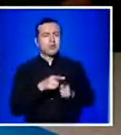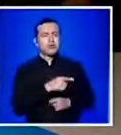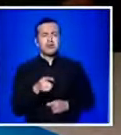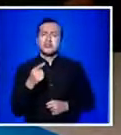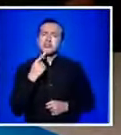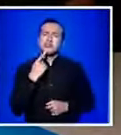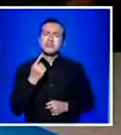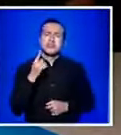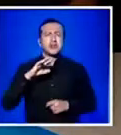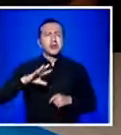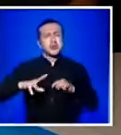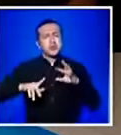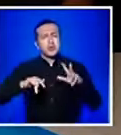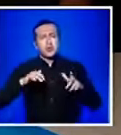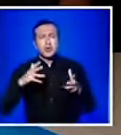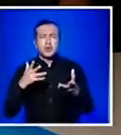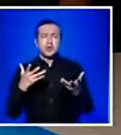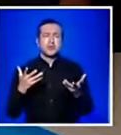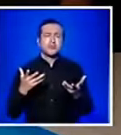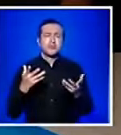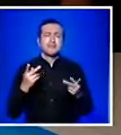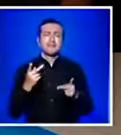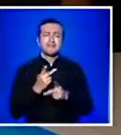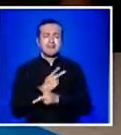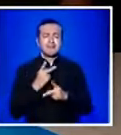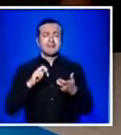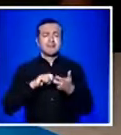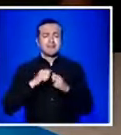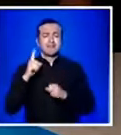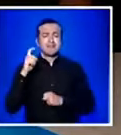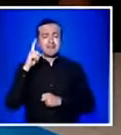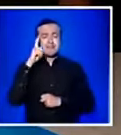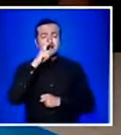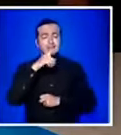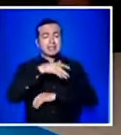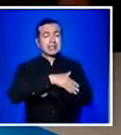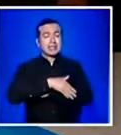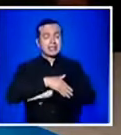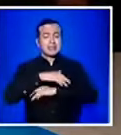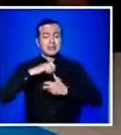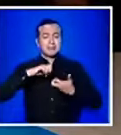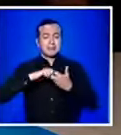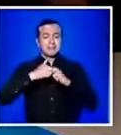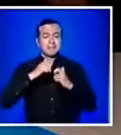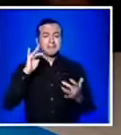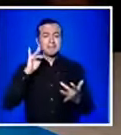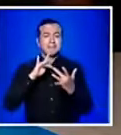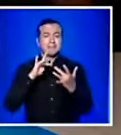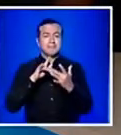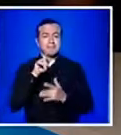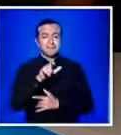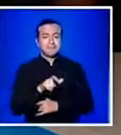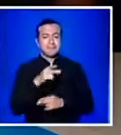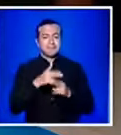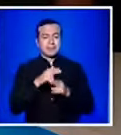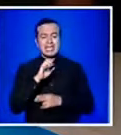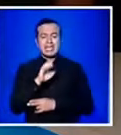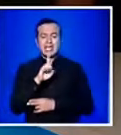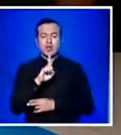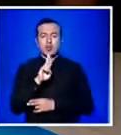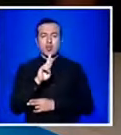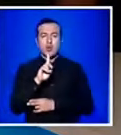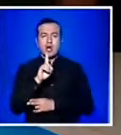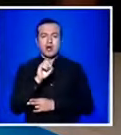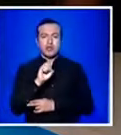reportan robos, asaltos y también problemas en las vías. Vamos a hacer contacto con el vecino Eduardo Estrada para que